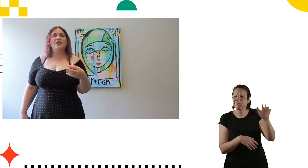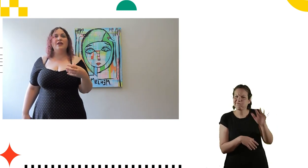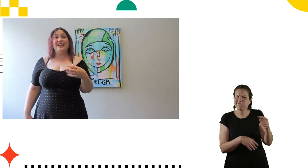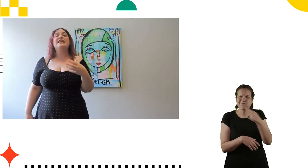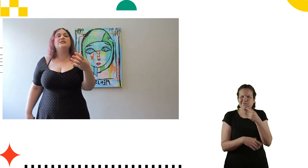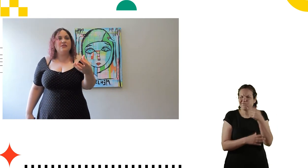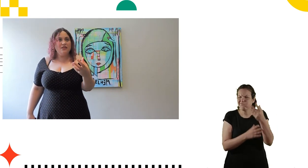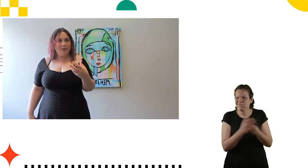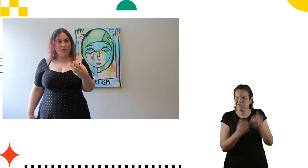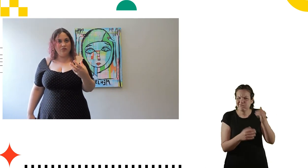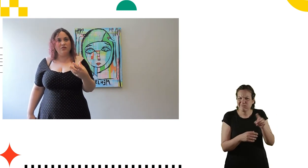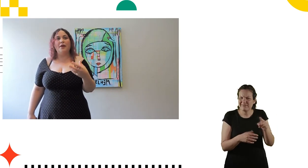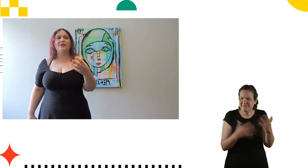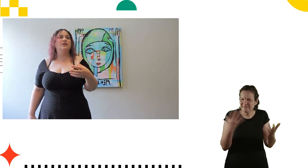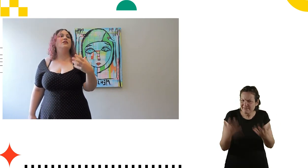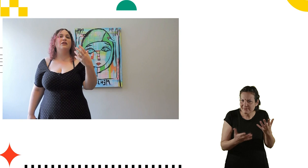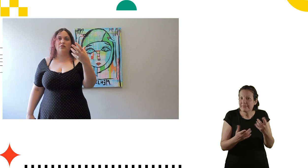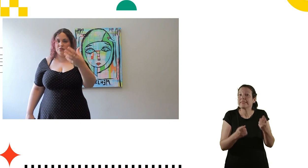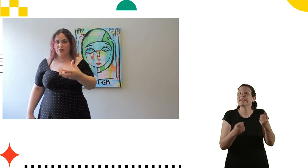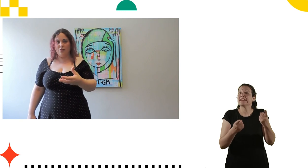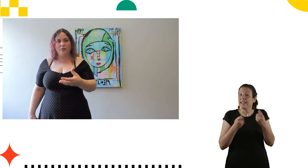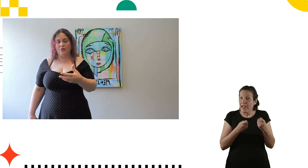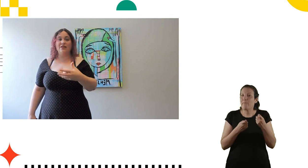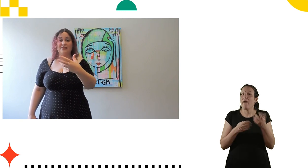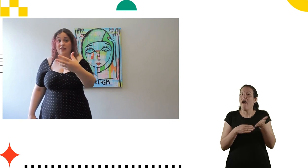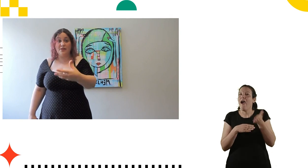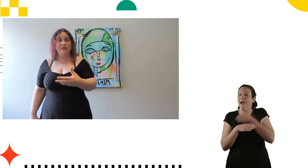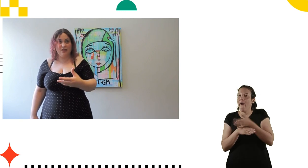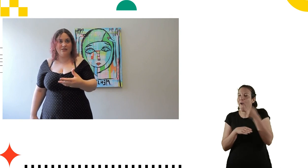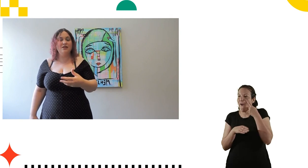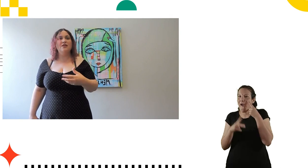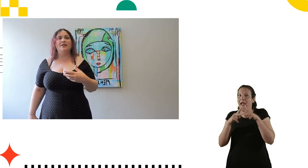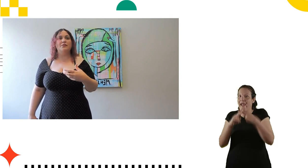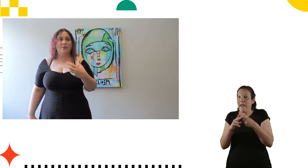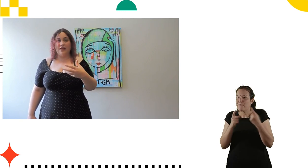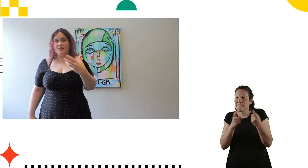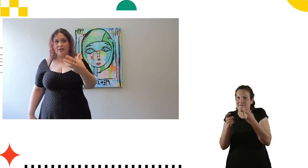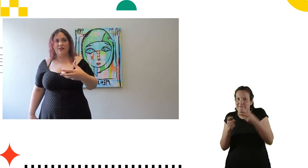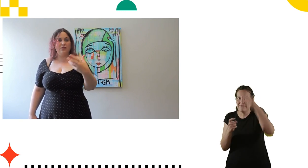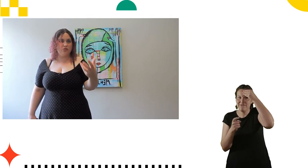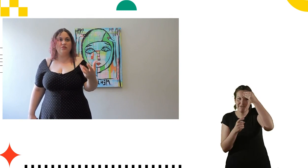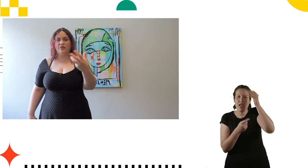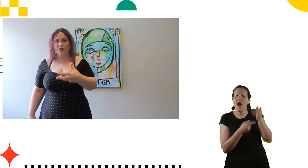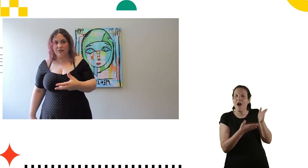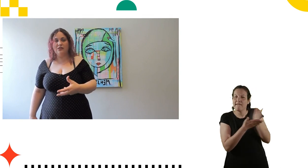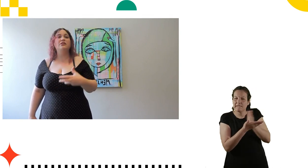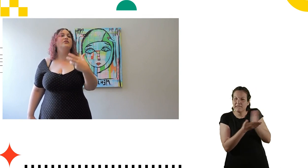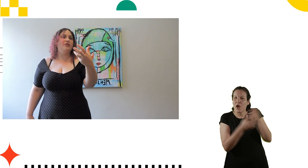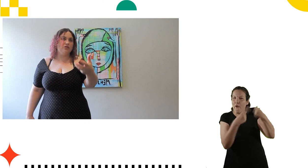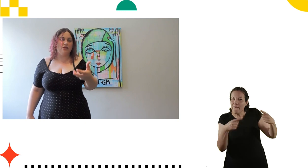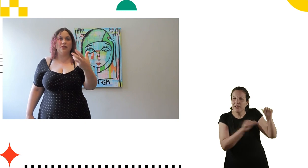errados, y que necesitamos que a partir de conocer estas herramientas que tenemos para discernir discursos